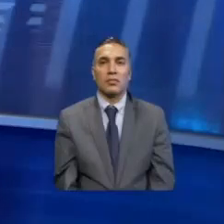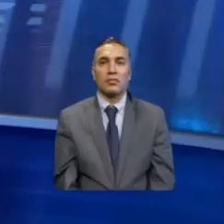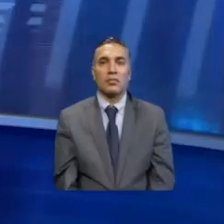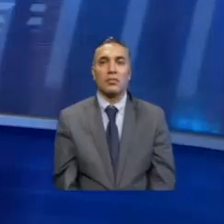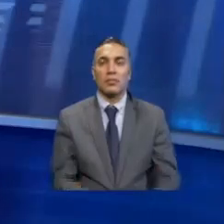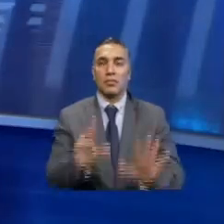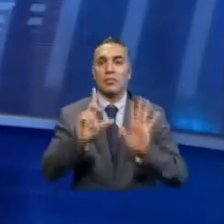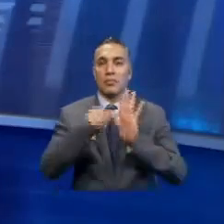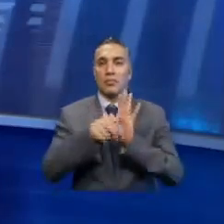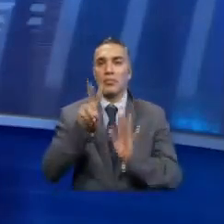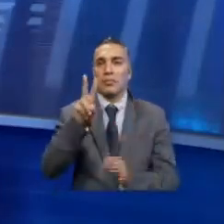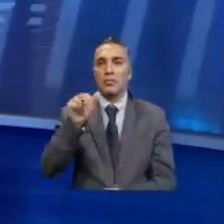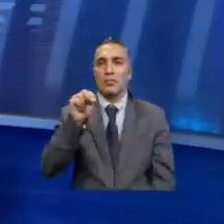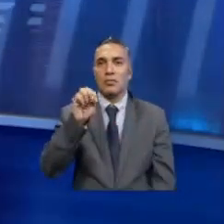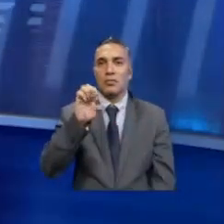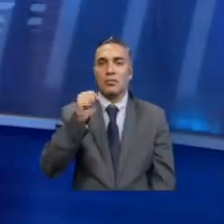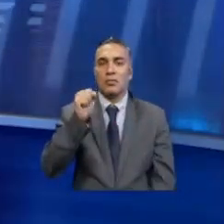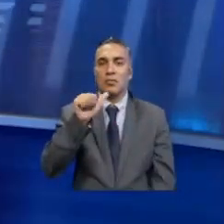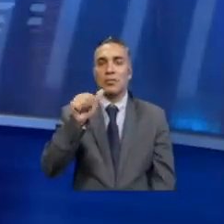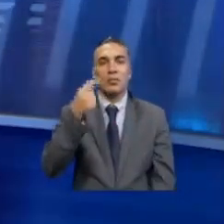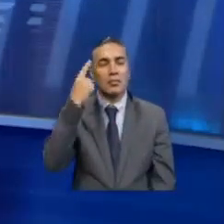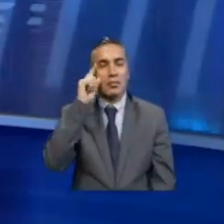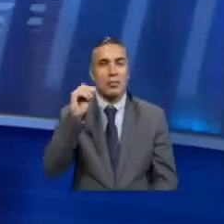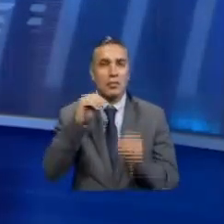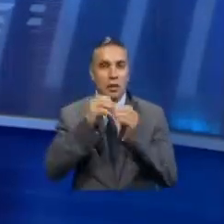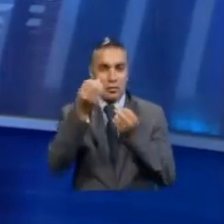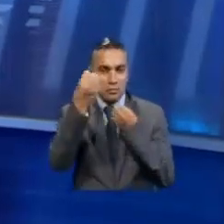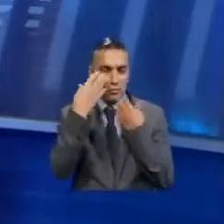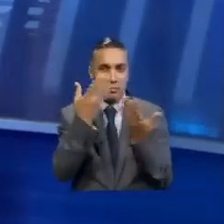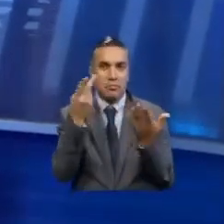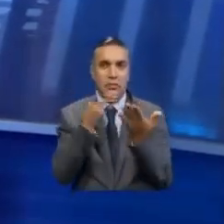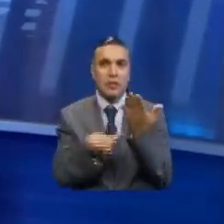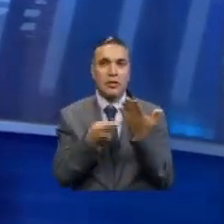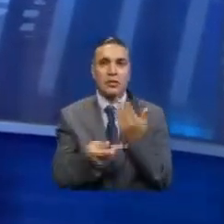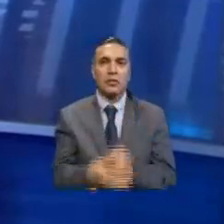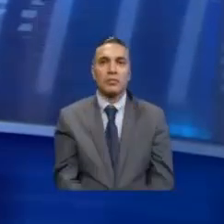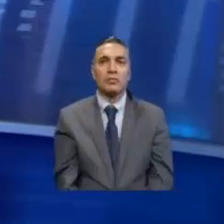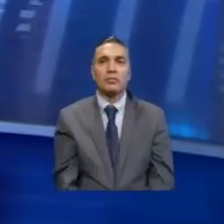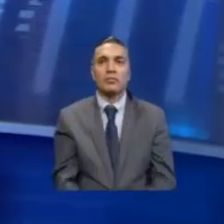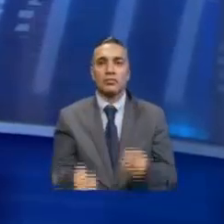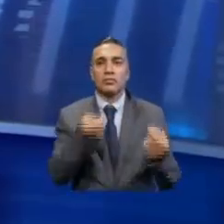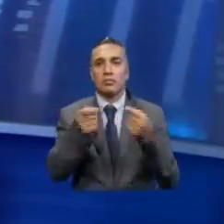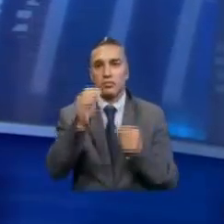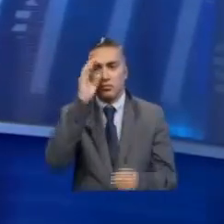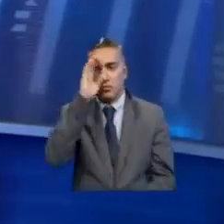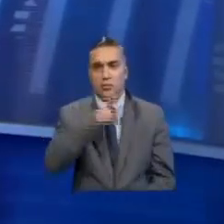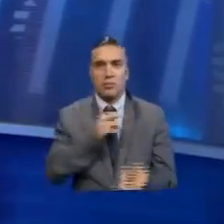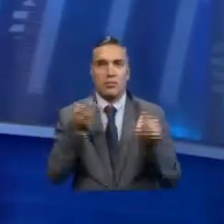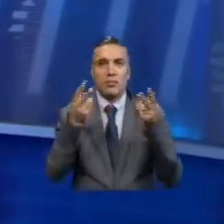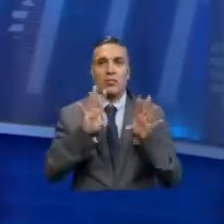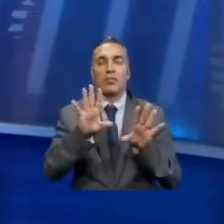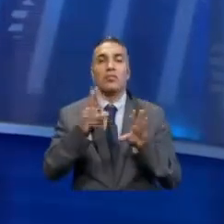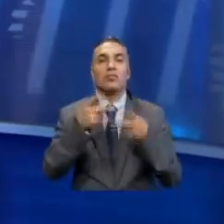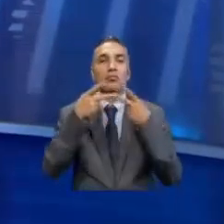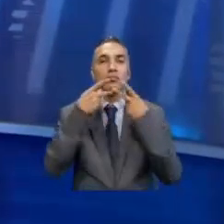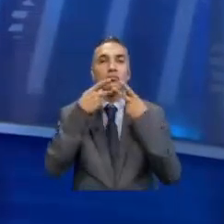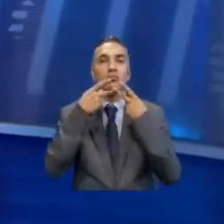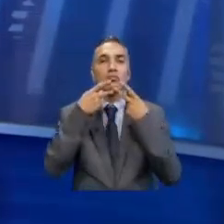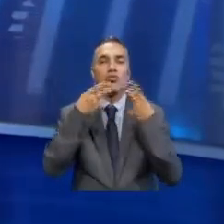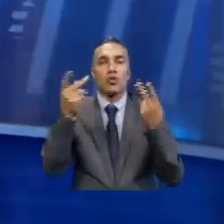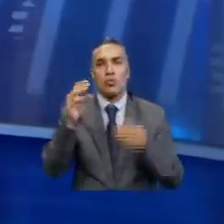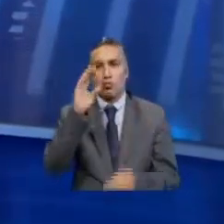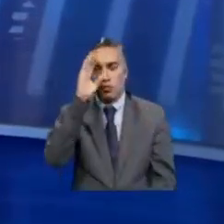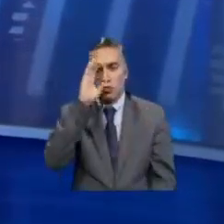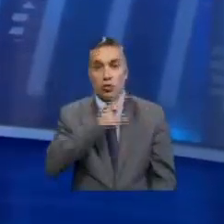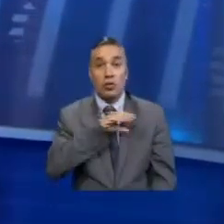Vamos en instantes con Vanessa, entonces, para que nos dé el reporte de estos resultados, de los controles policiales, también una rueda de prensa que ofreció la